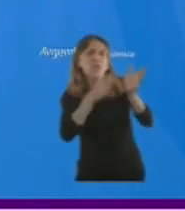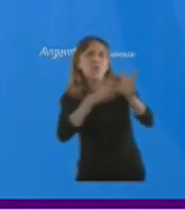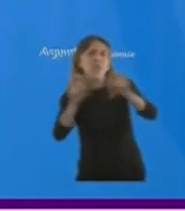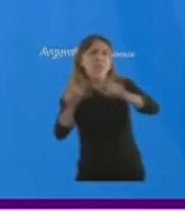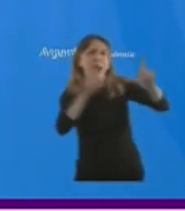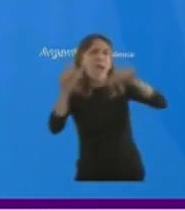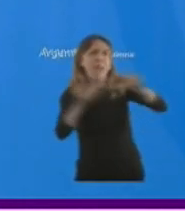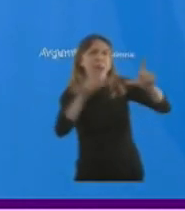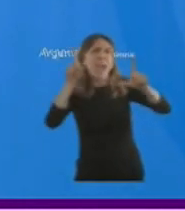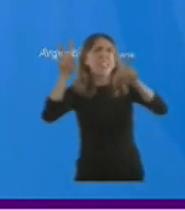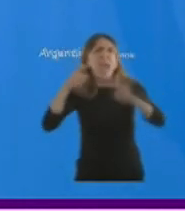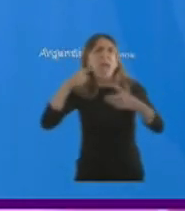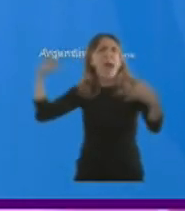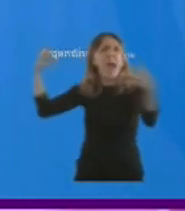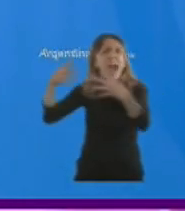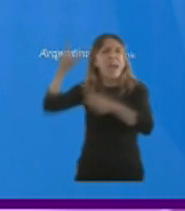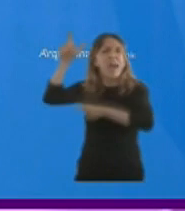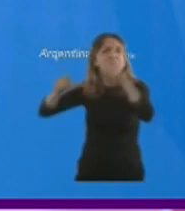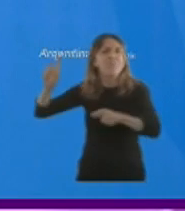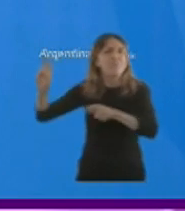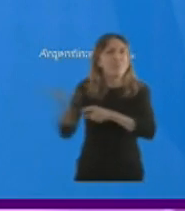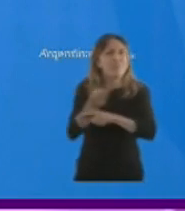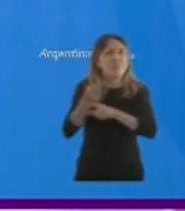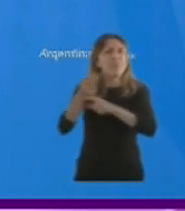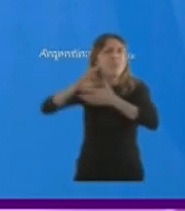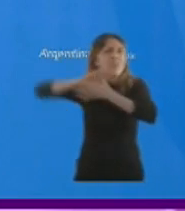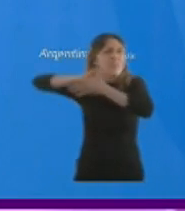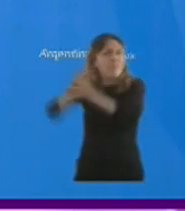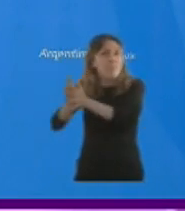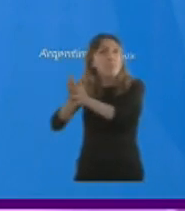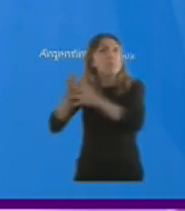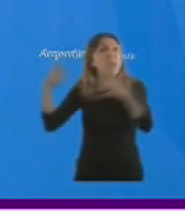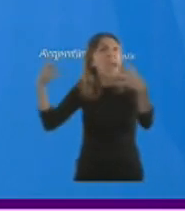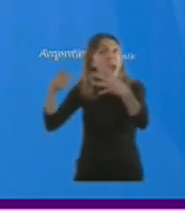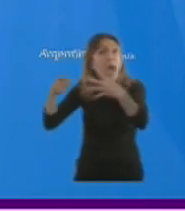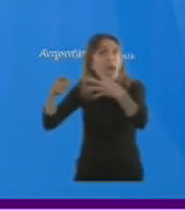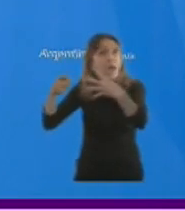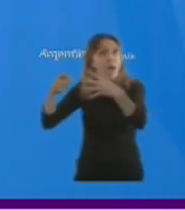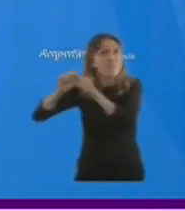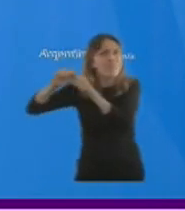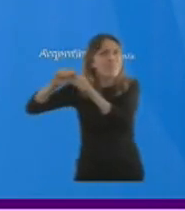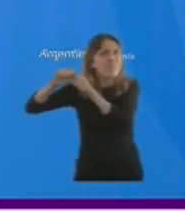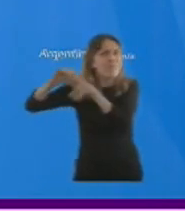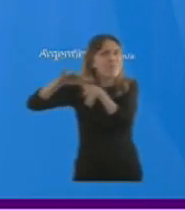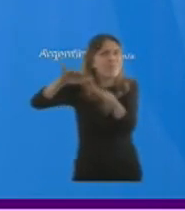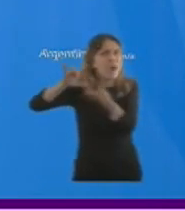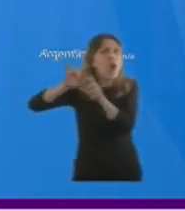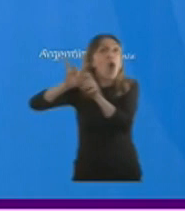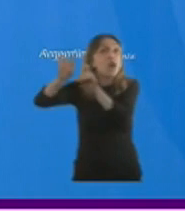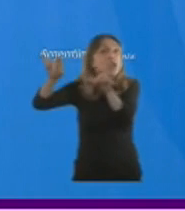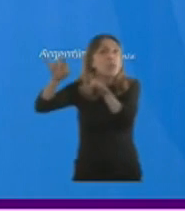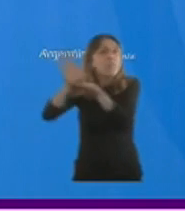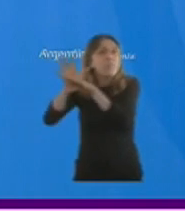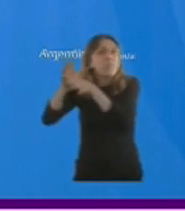inédito en el país no sí claro por eso que te digo al tener esta este desencaje de repartos de ministerios para las